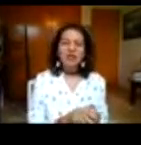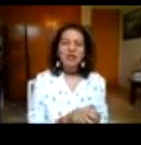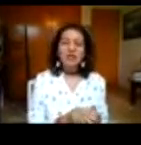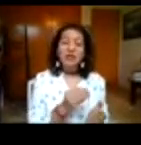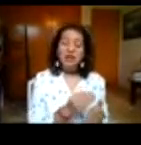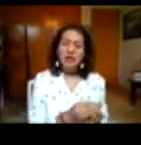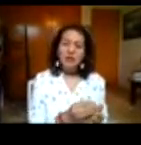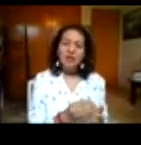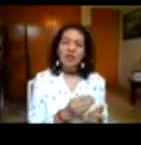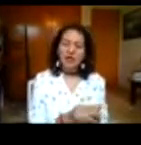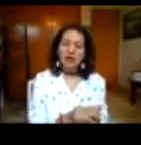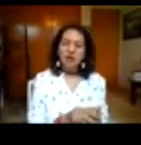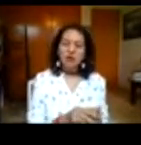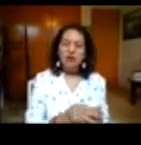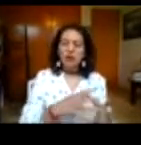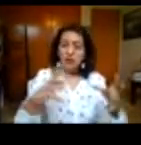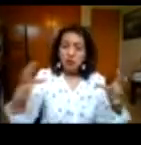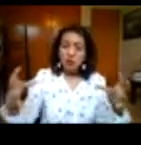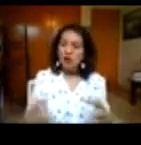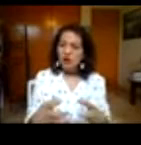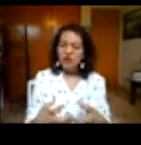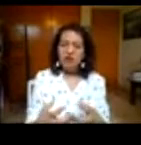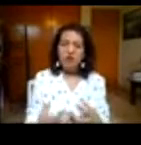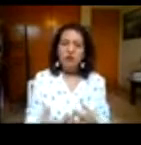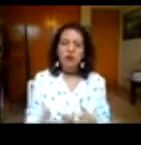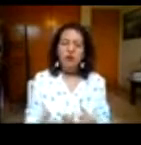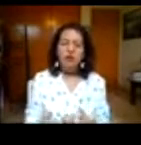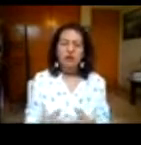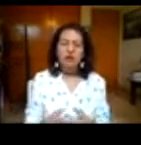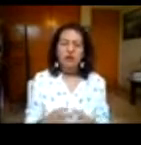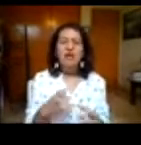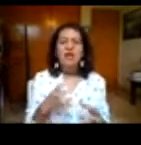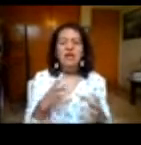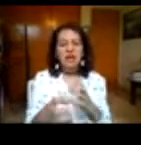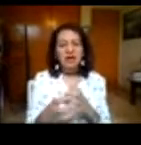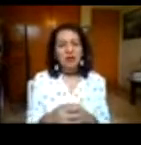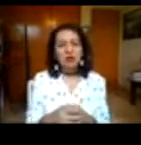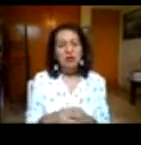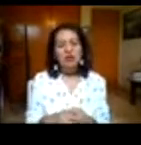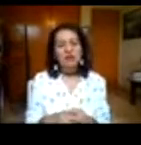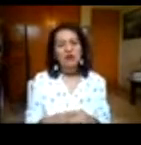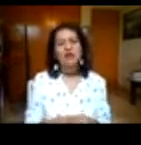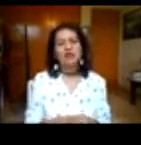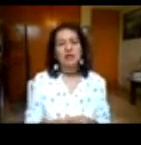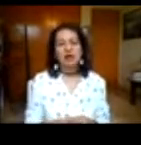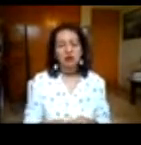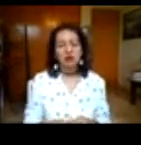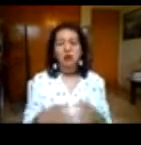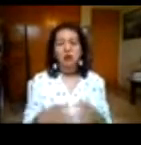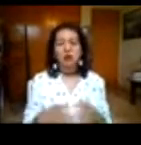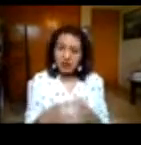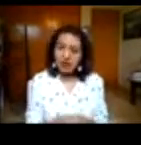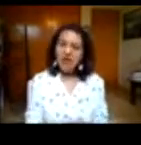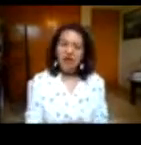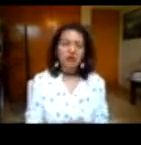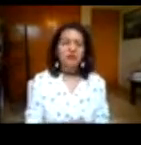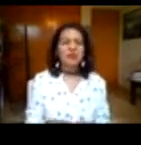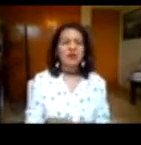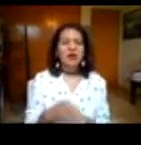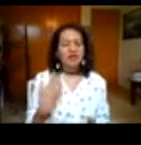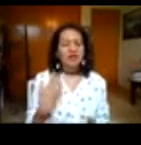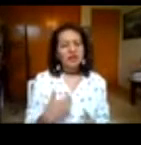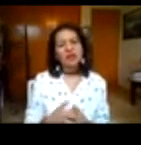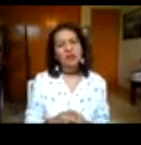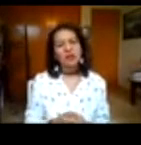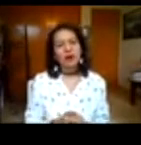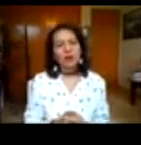personas directamente de adultos mayores o a cualquier grupo poblacional que queremos estar focalizados, ¿no? O detallados?